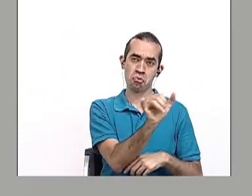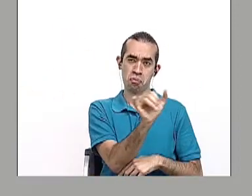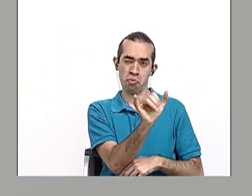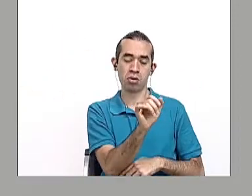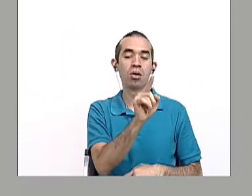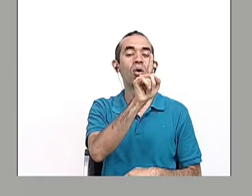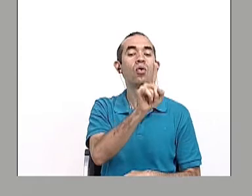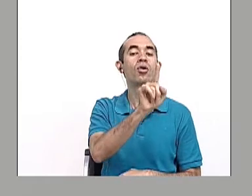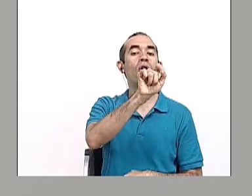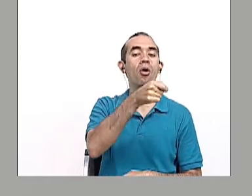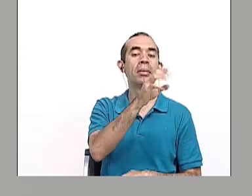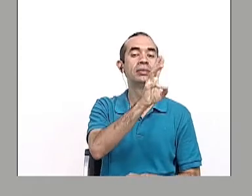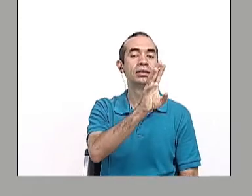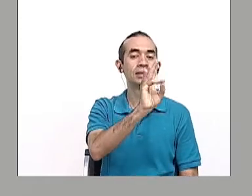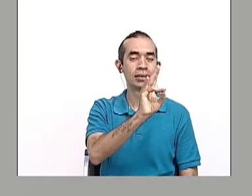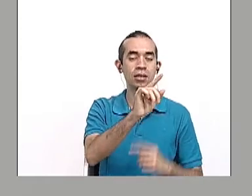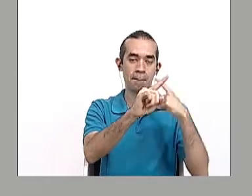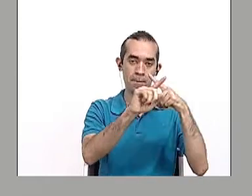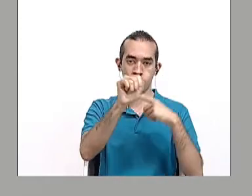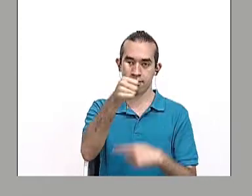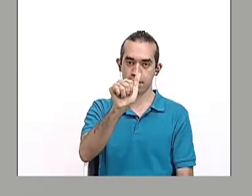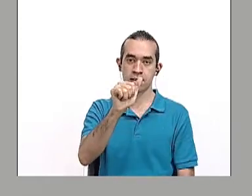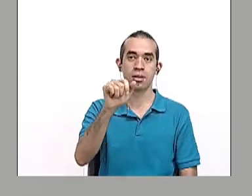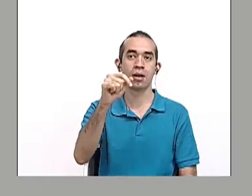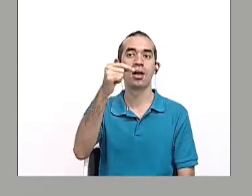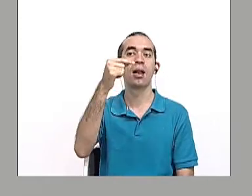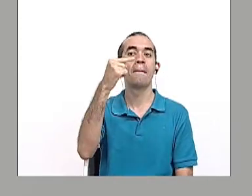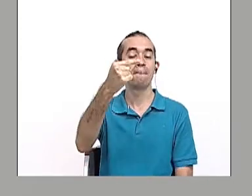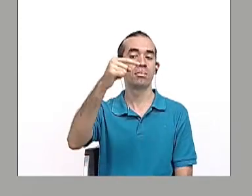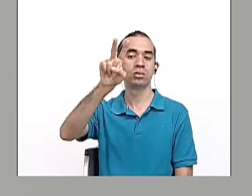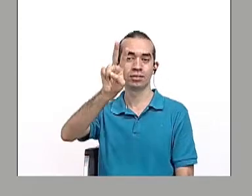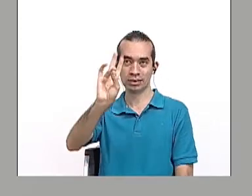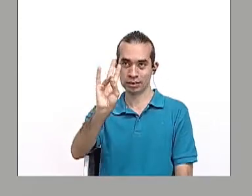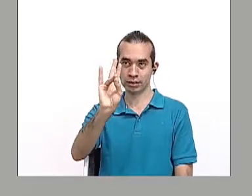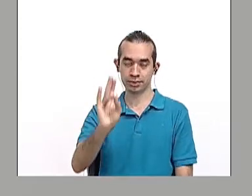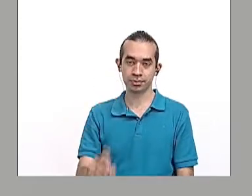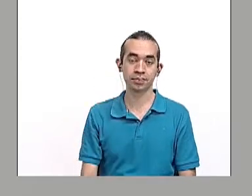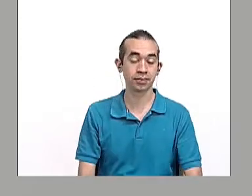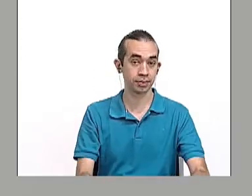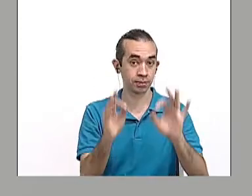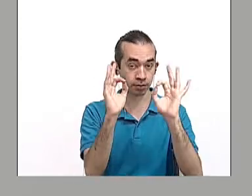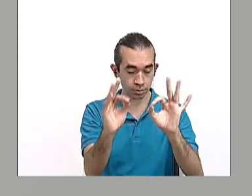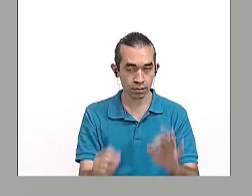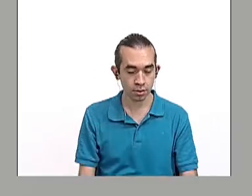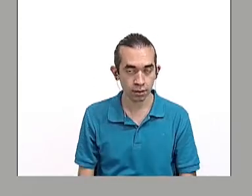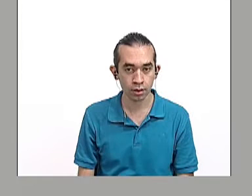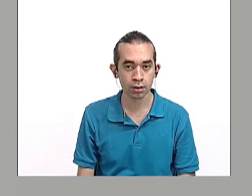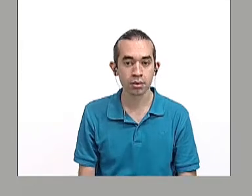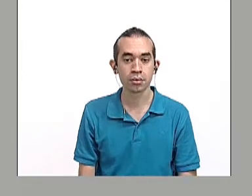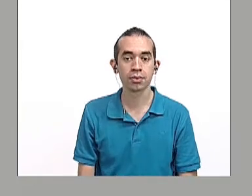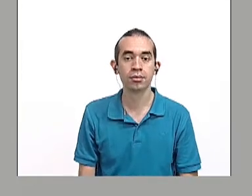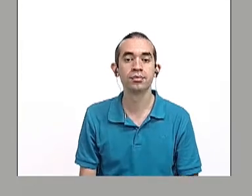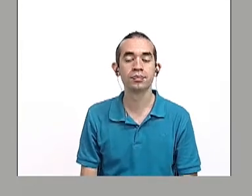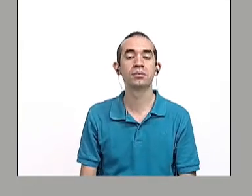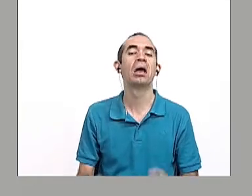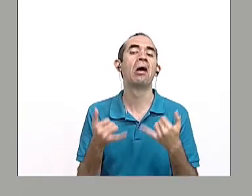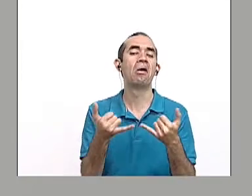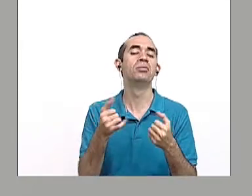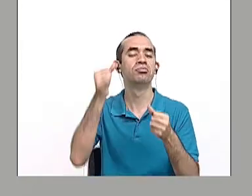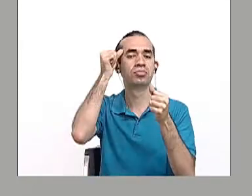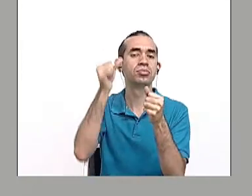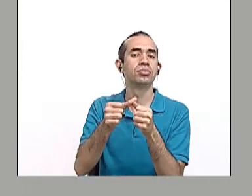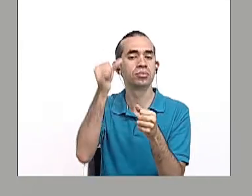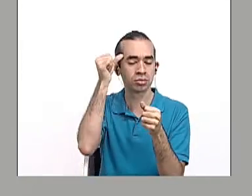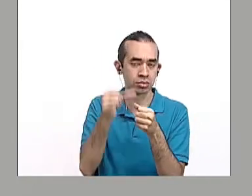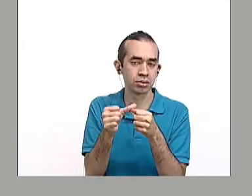de 1,67 por 10 a la menos 27. Muy bien. Ahora vamos a recordar